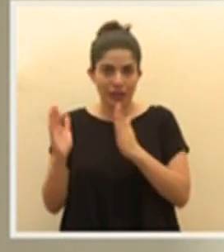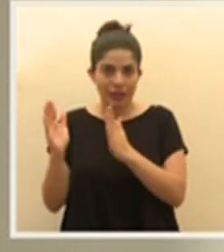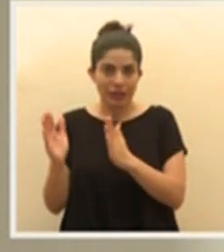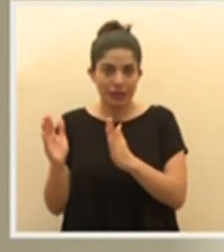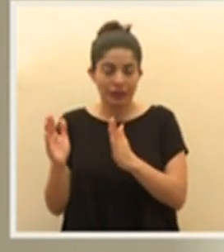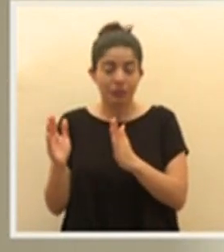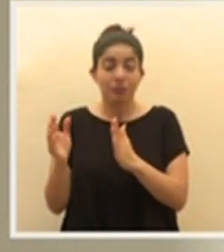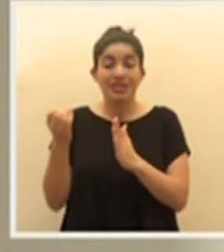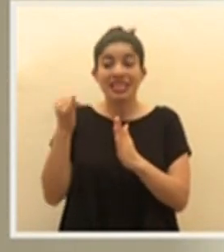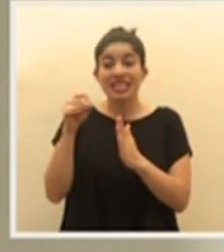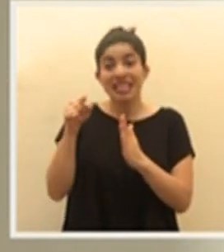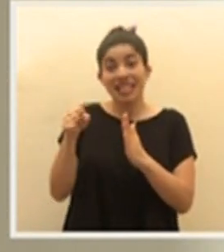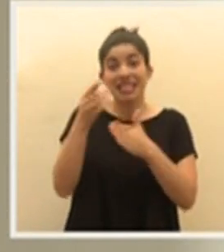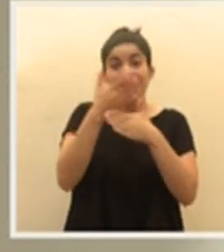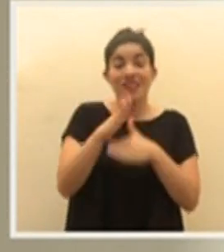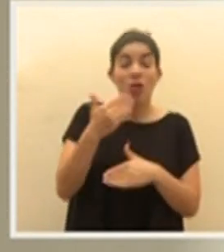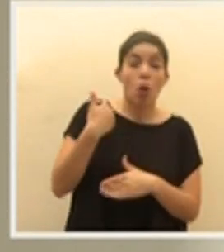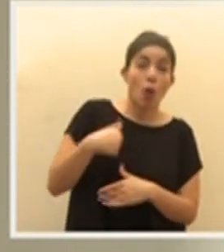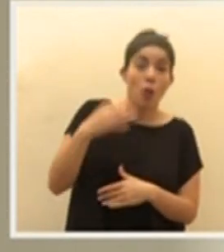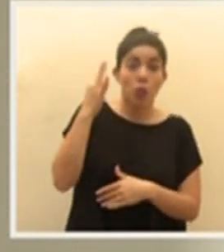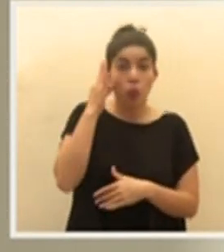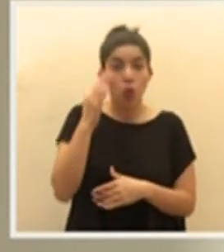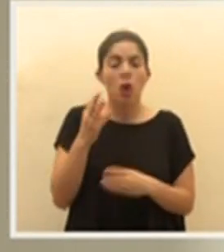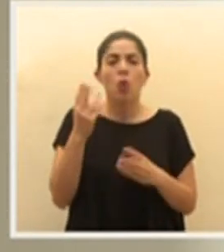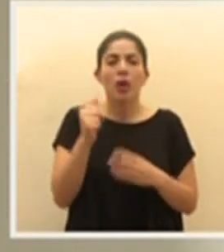Si lo dividimos por género o por sexo,